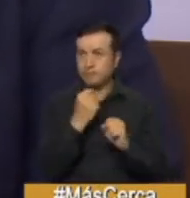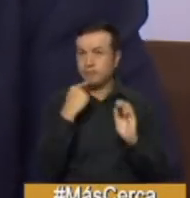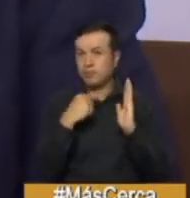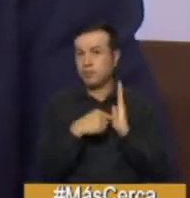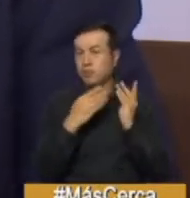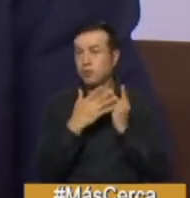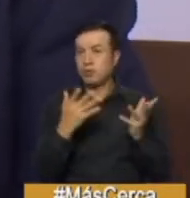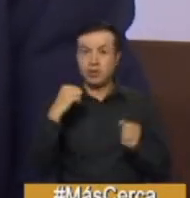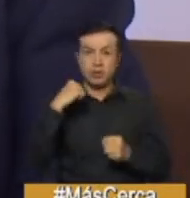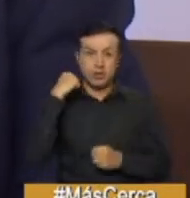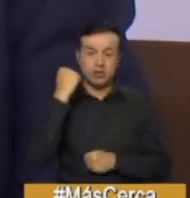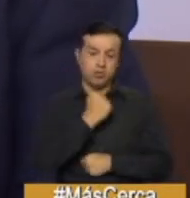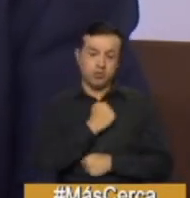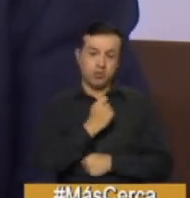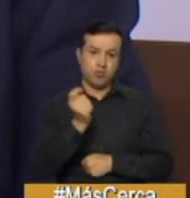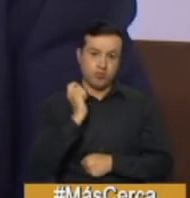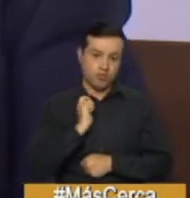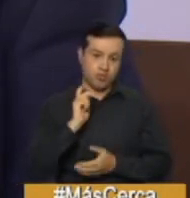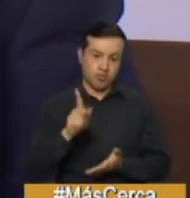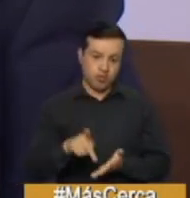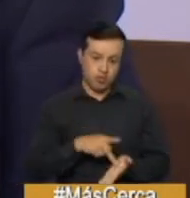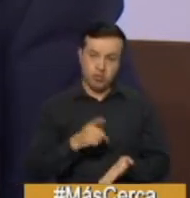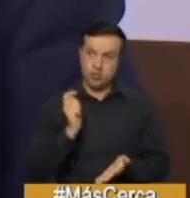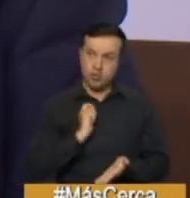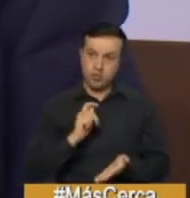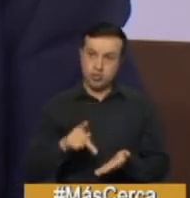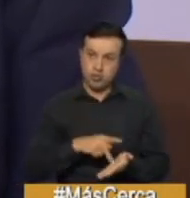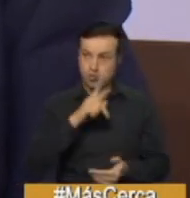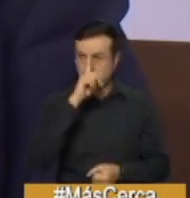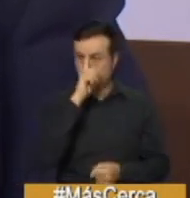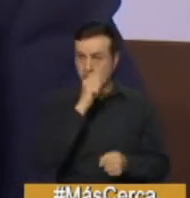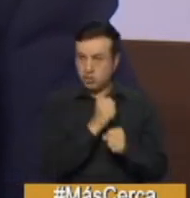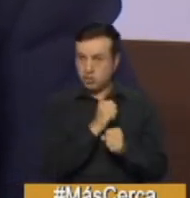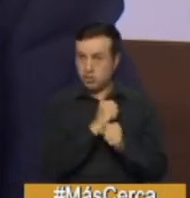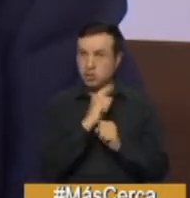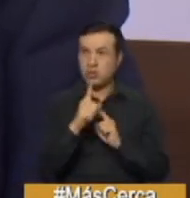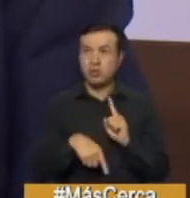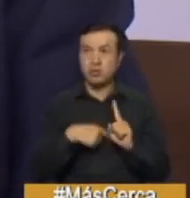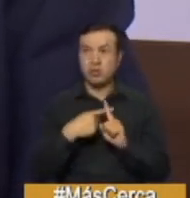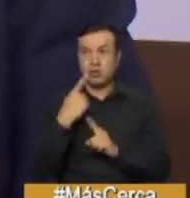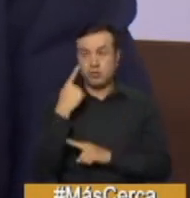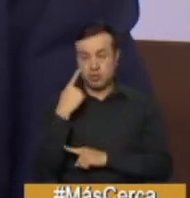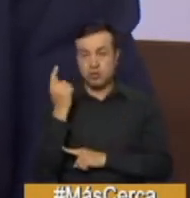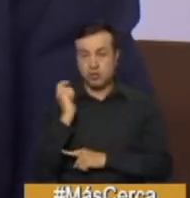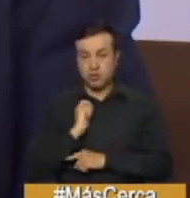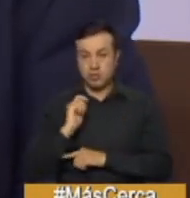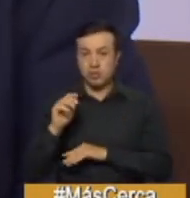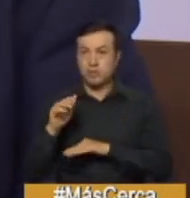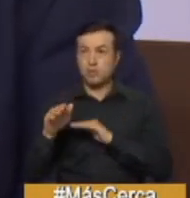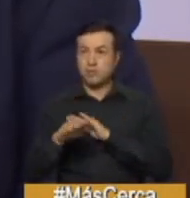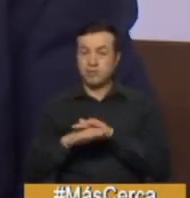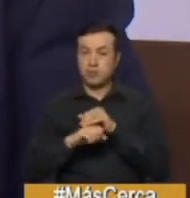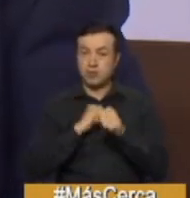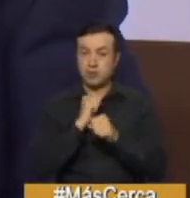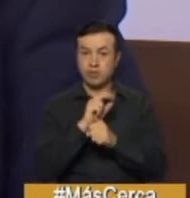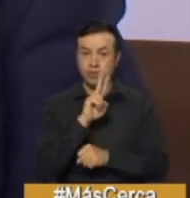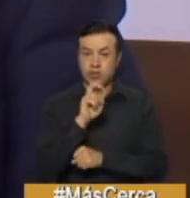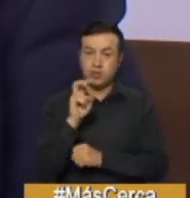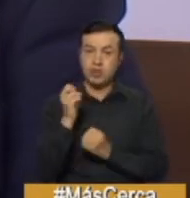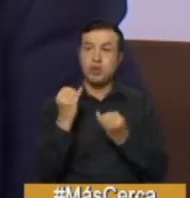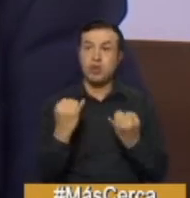el derecho a recibir una remuneración básica acorde al trabajo que realiza y por lo menos la alimentación básica que para el año 2020 es de